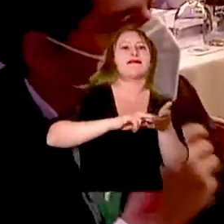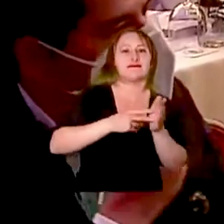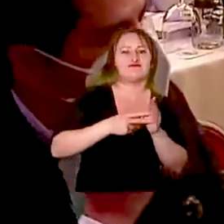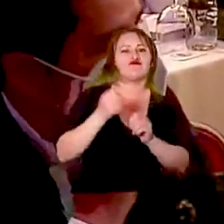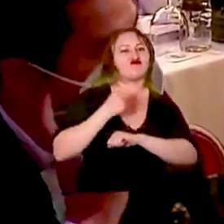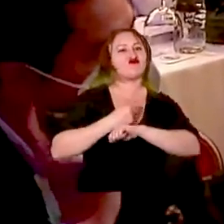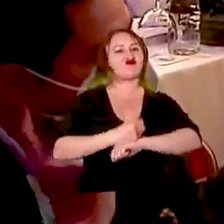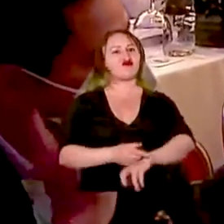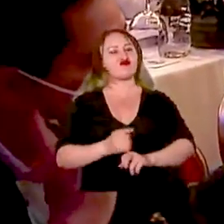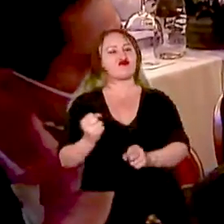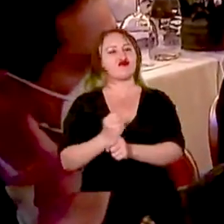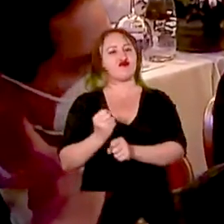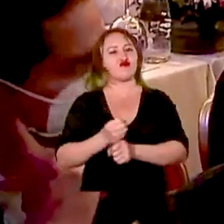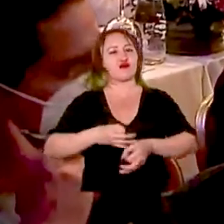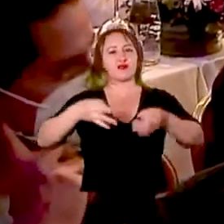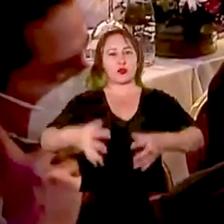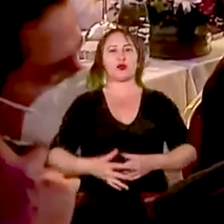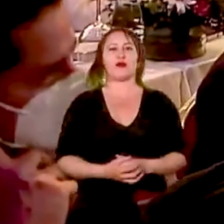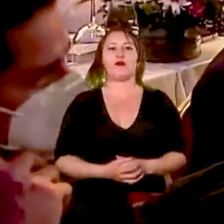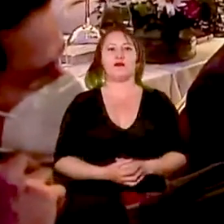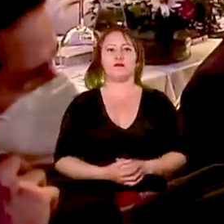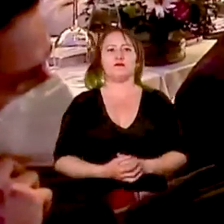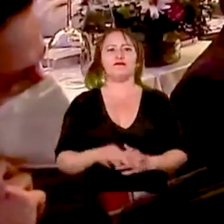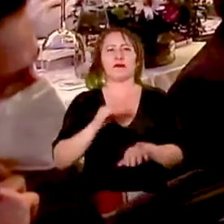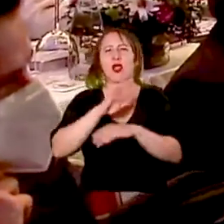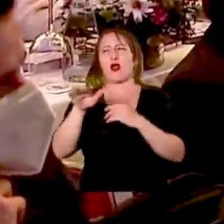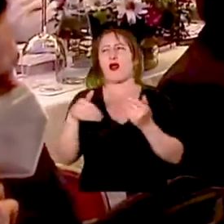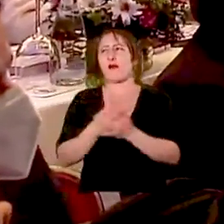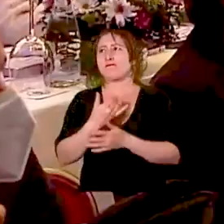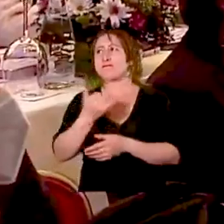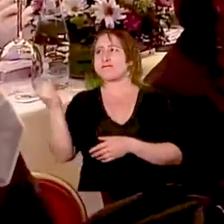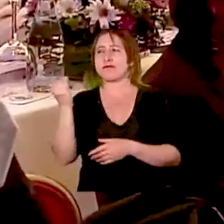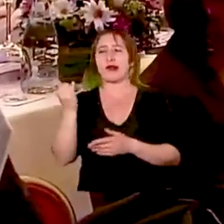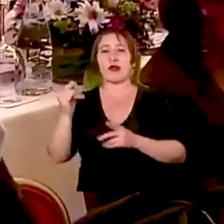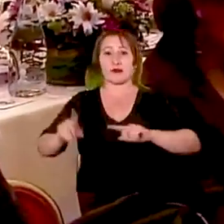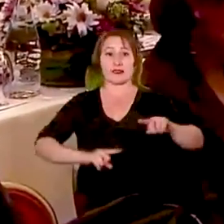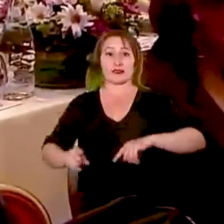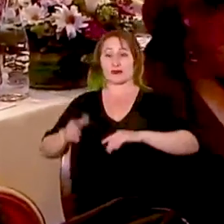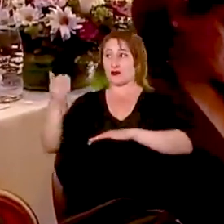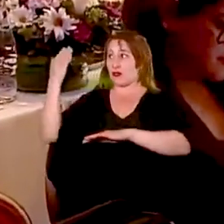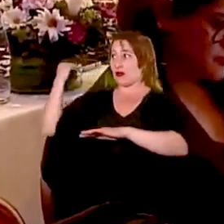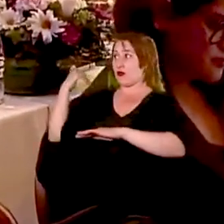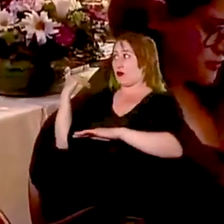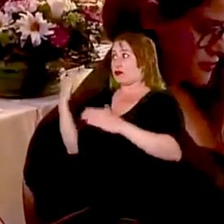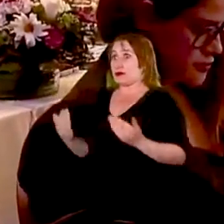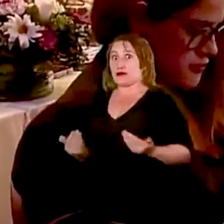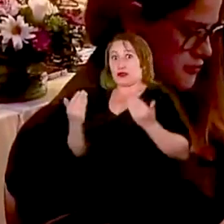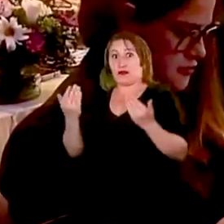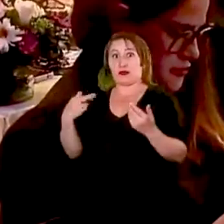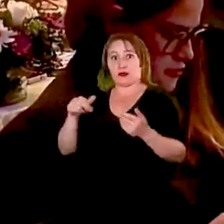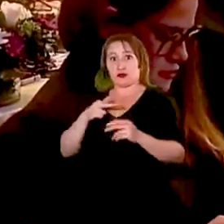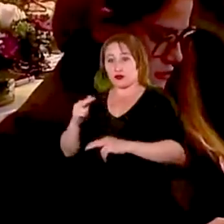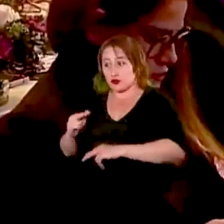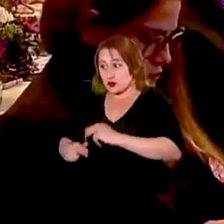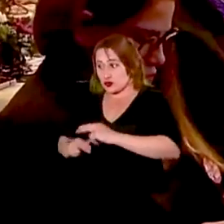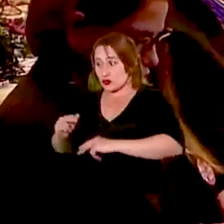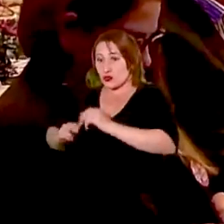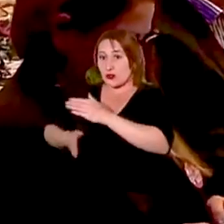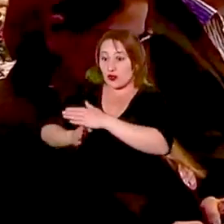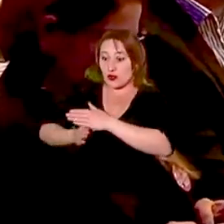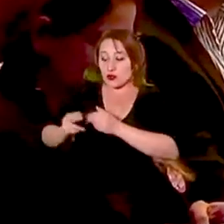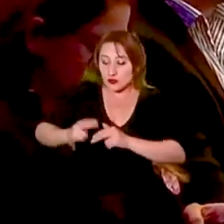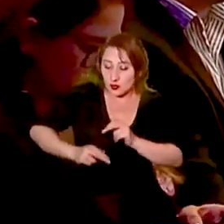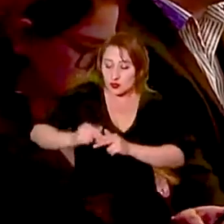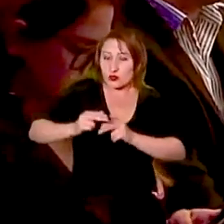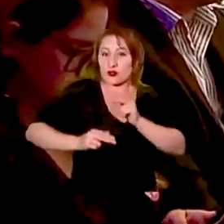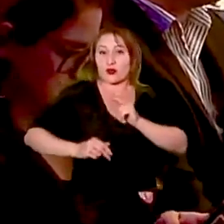de la seguridad en el trabajo. Todo lo que venga de las administraciones anteriores y que nos sirva para construir sobre lo construido, nos sirve